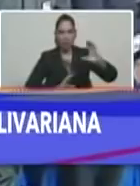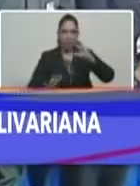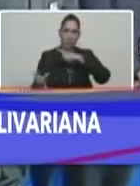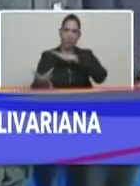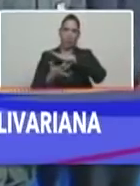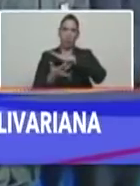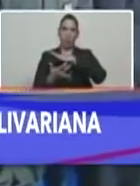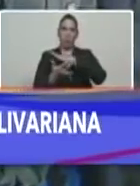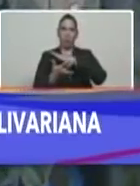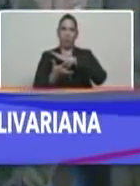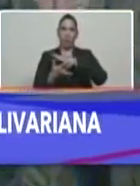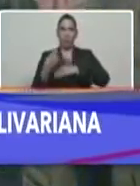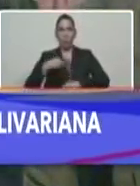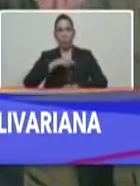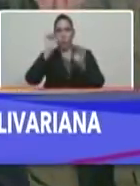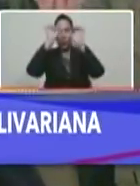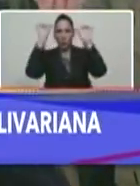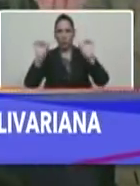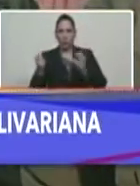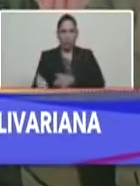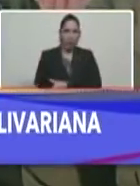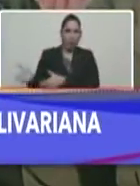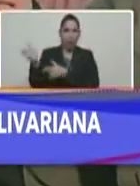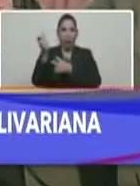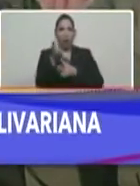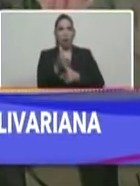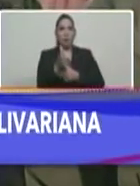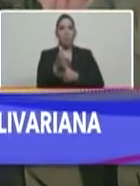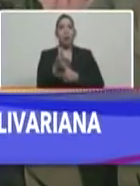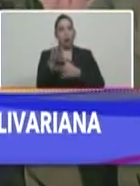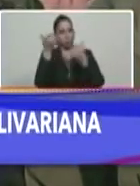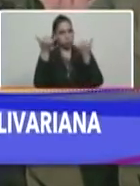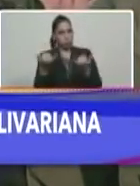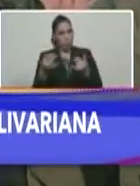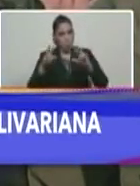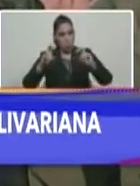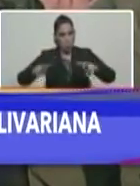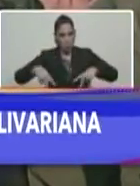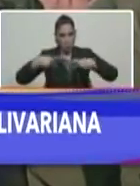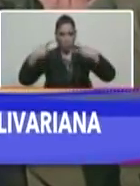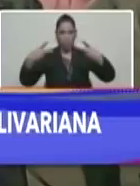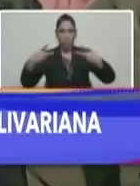tecnológica, y nuestro sistema de armas está actualizado.